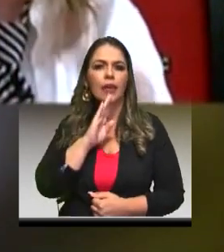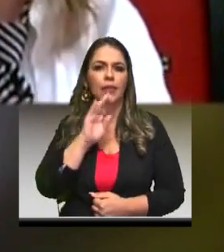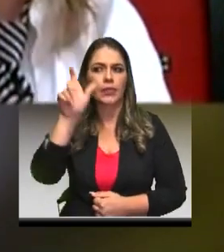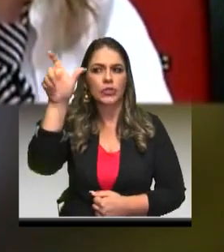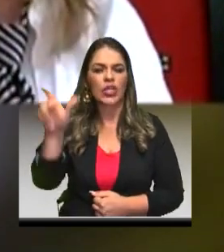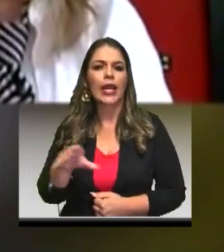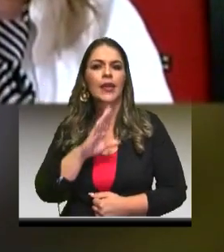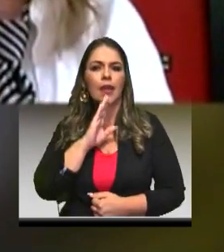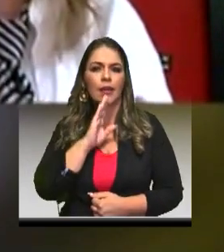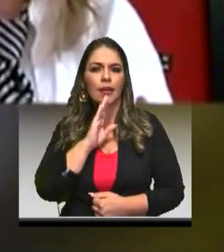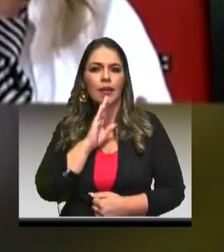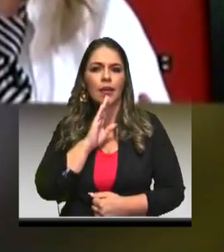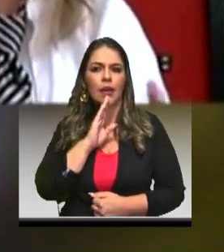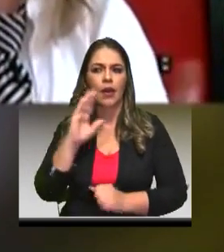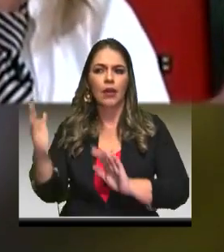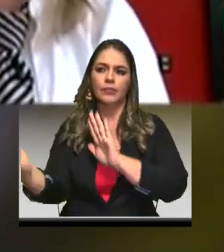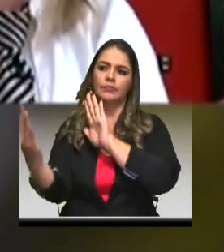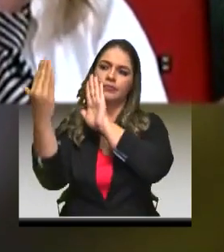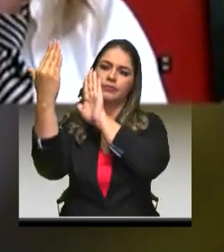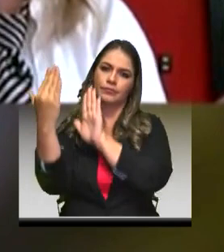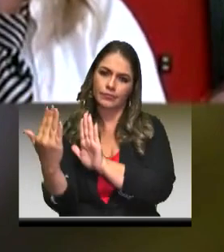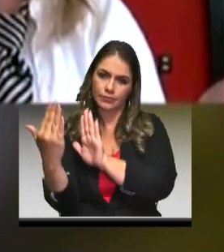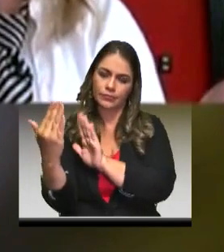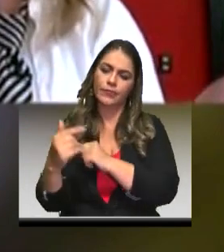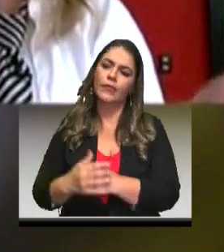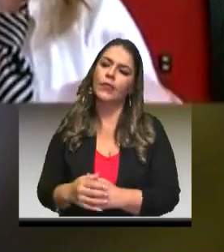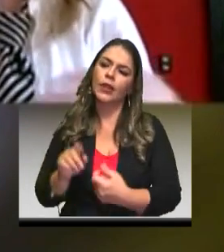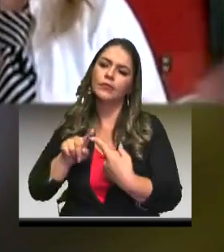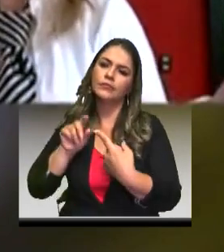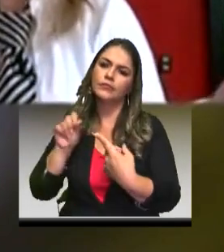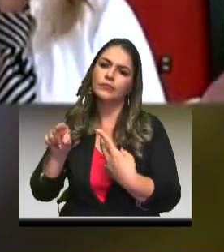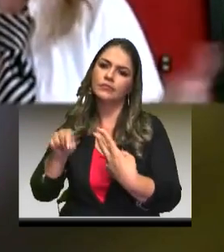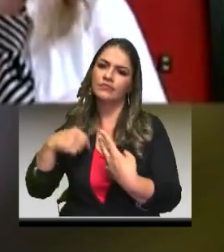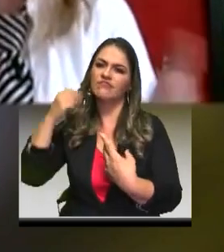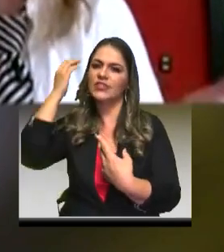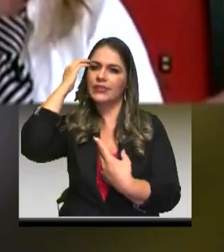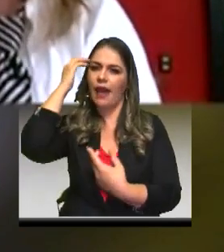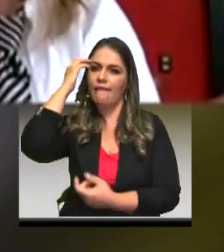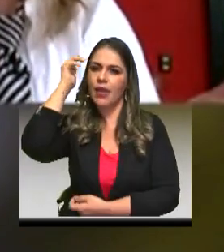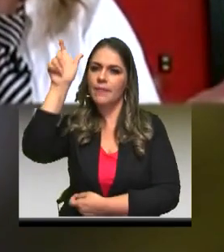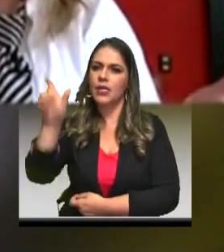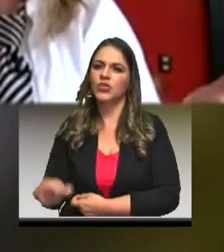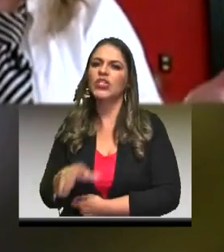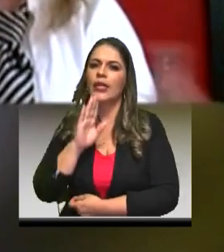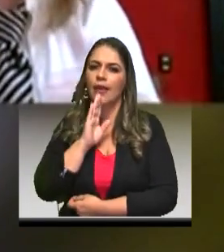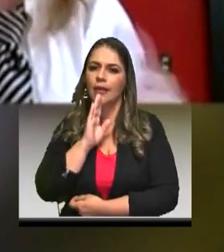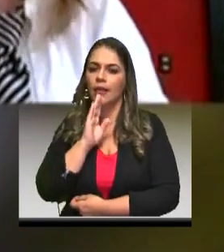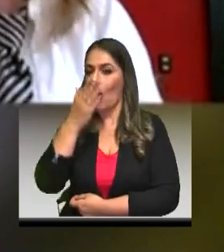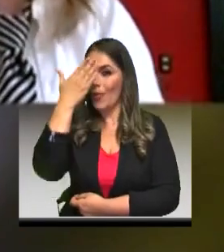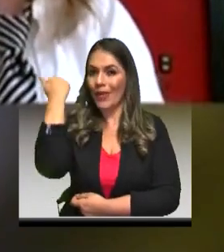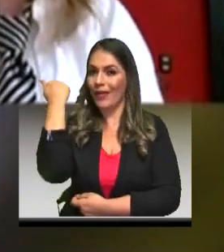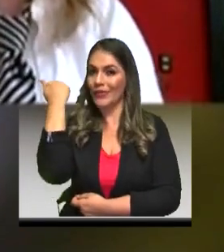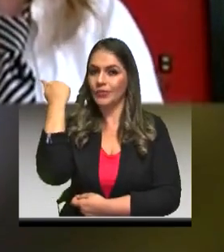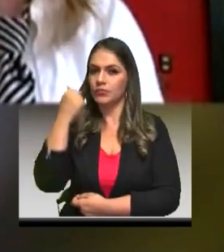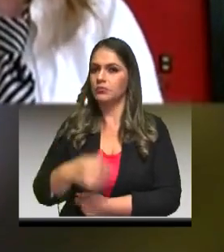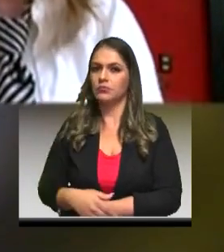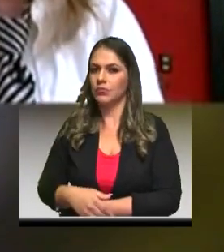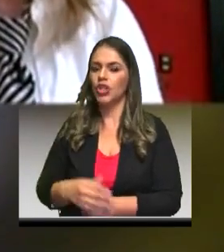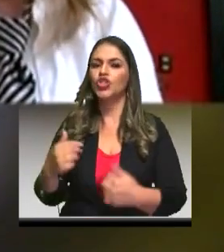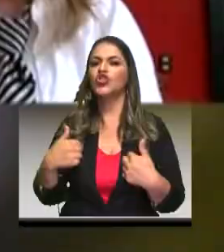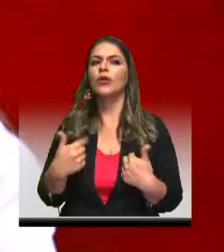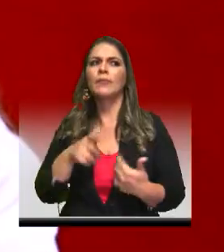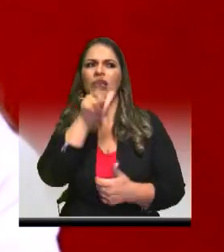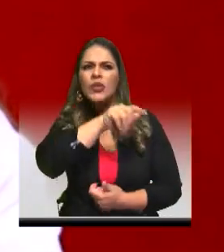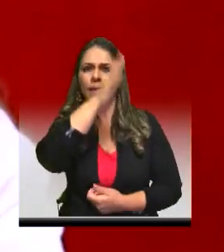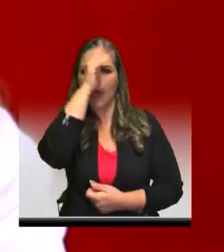eso es básico. O sea, porque de pronto te encuentras, de pronto yo me encuentro platicando con ellos como si nos estuviéramos tomando